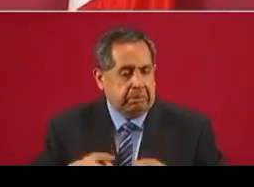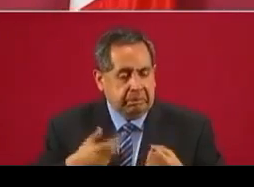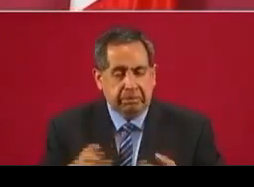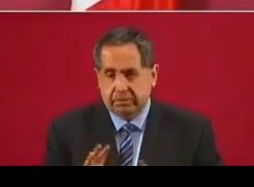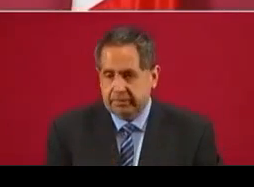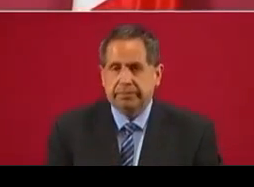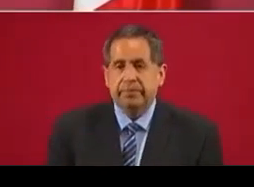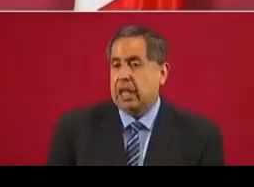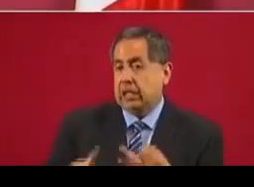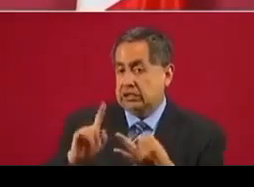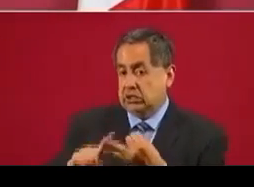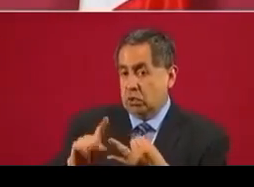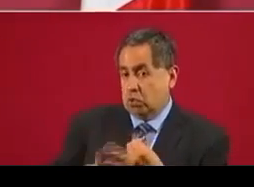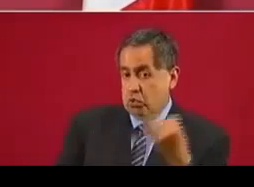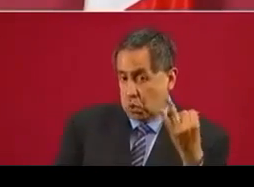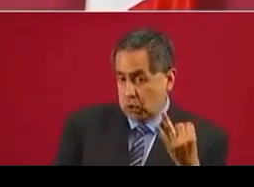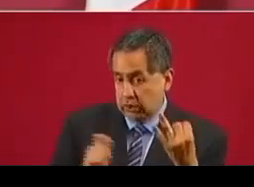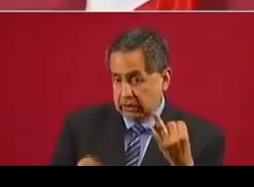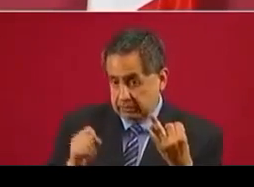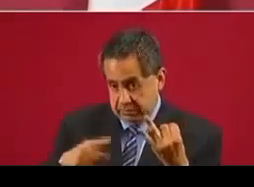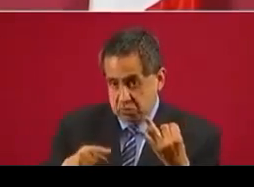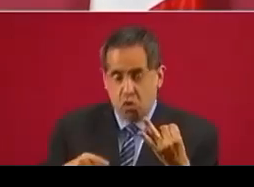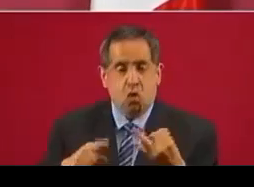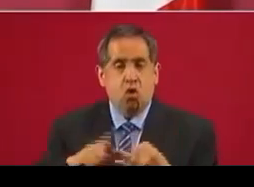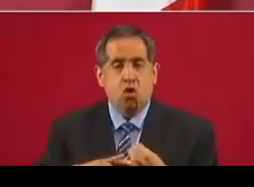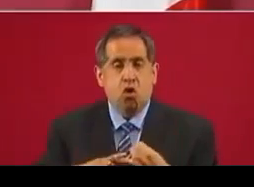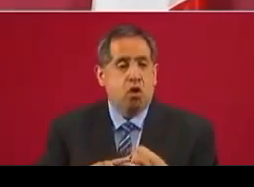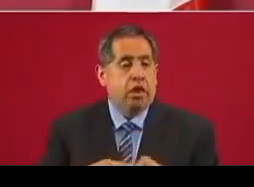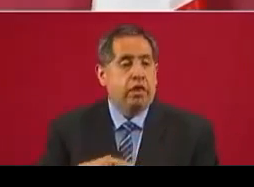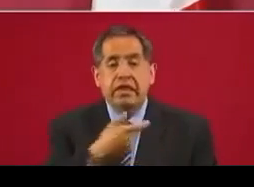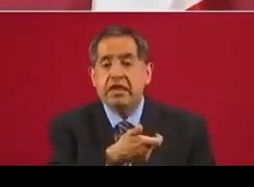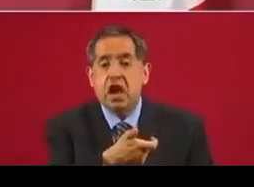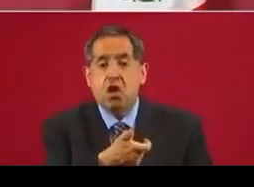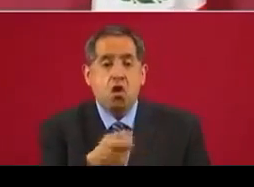segundo y recuperar